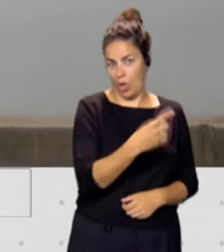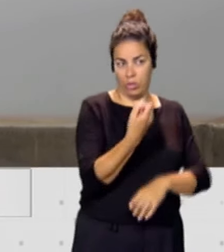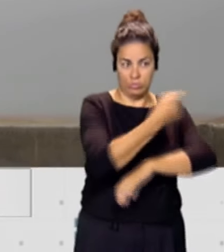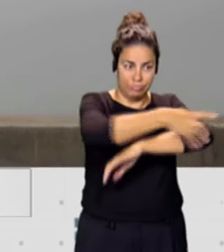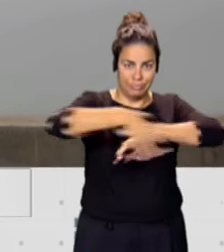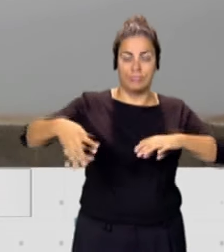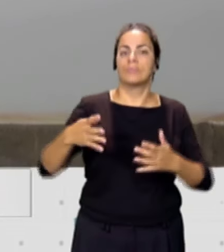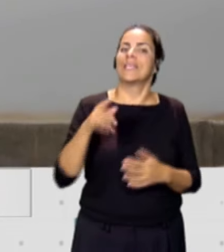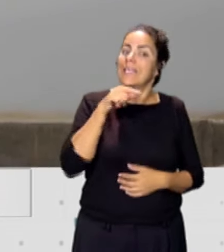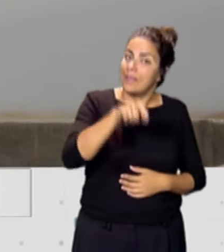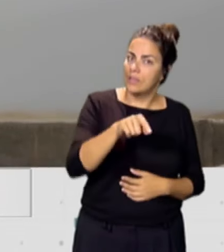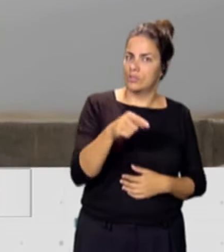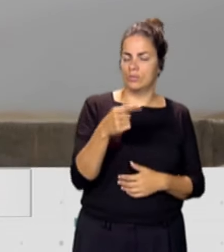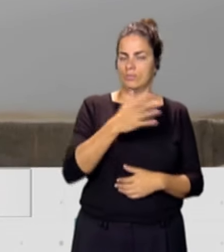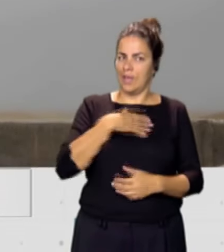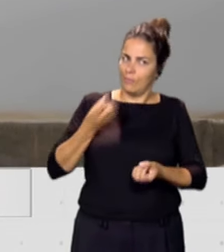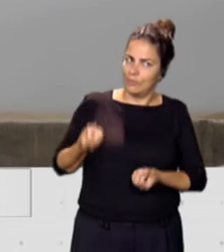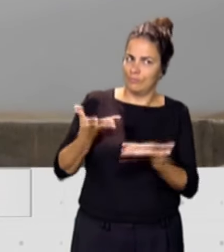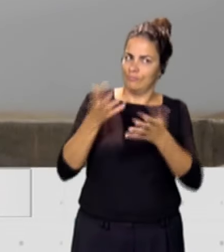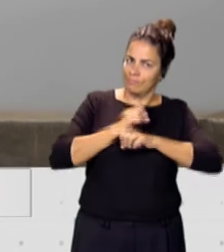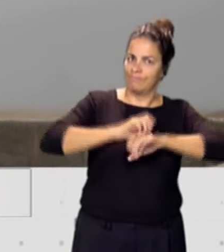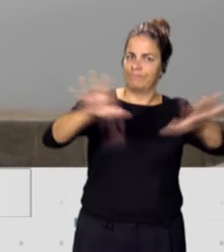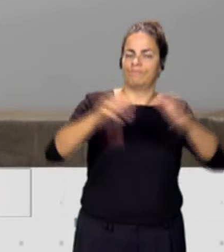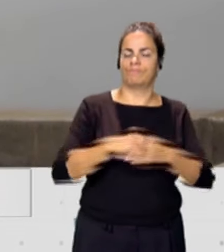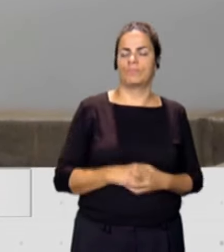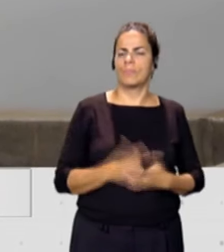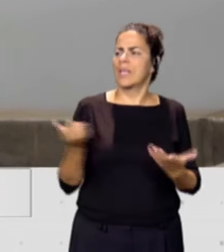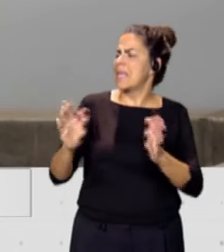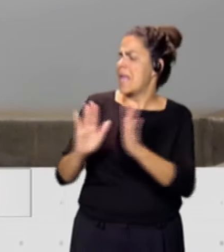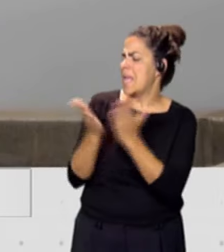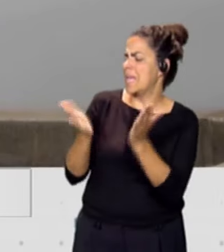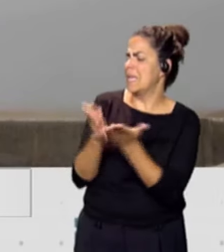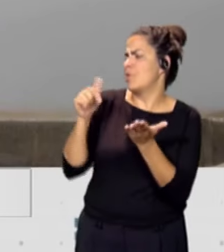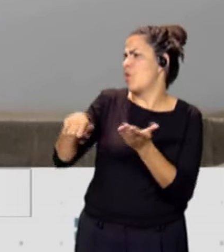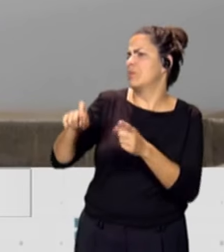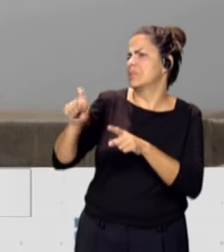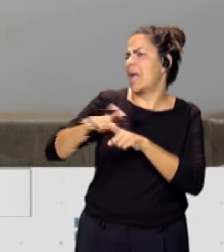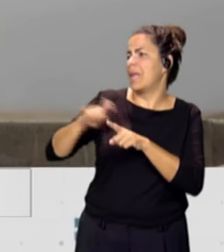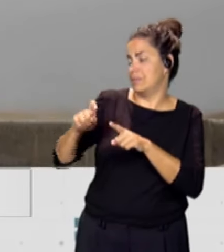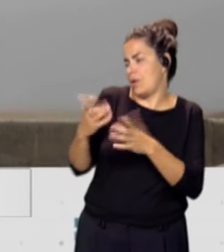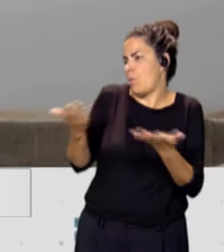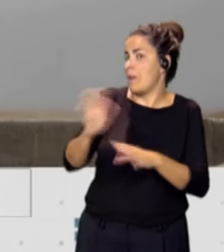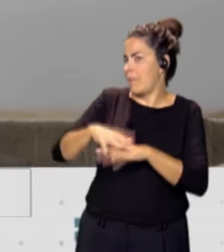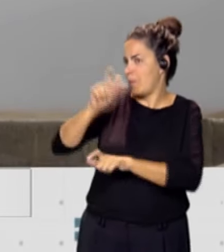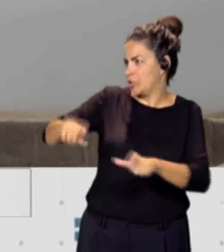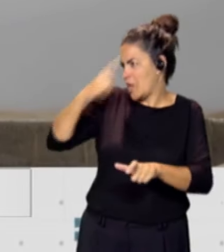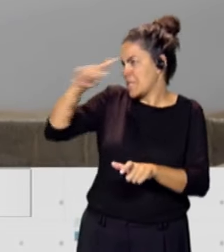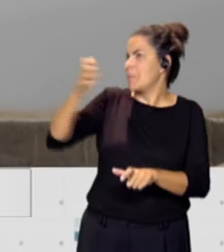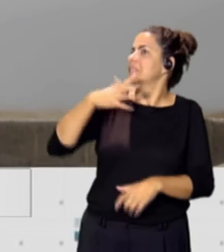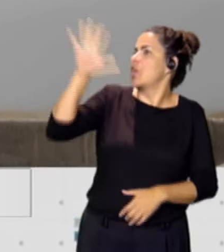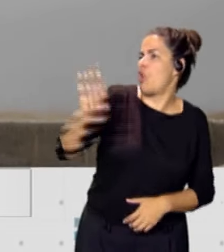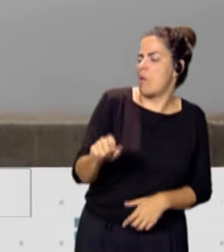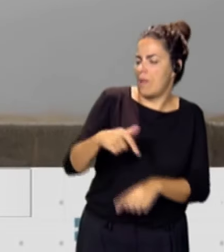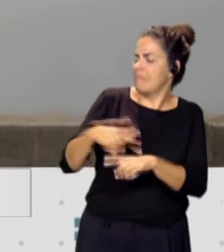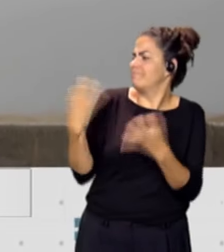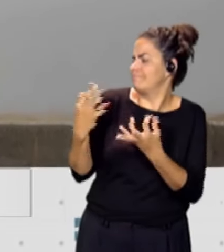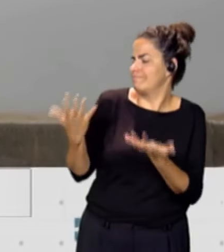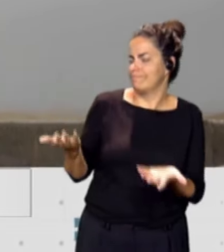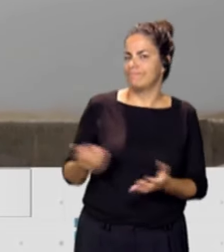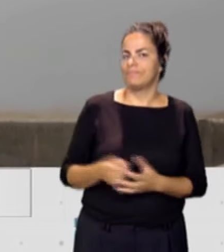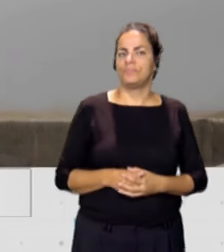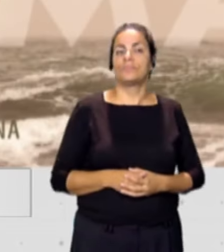queremos transmitir en el medio características va a tener este este libro para aquellas personas cuando lo puedan tener en sus manos pues lo primero